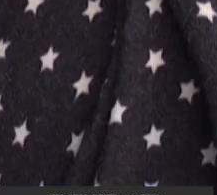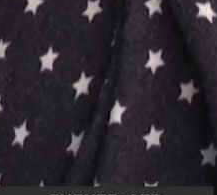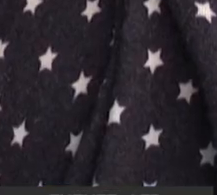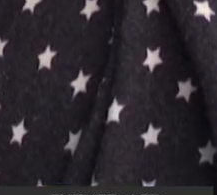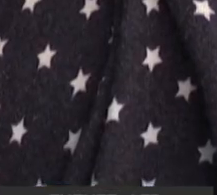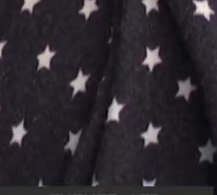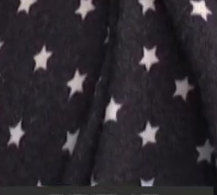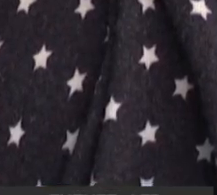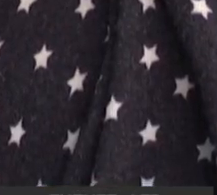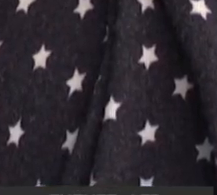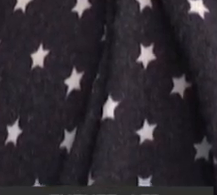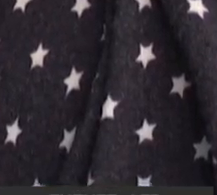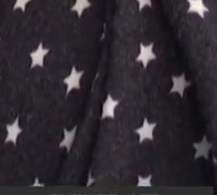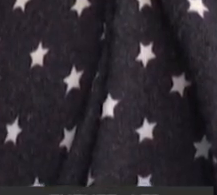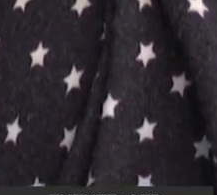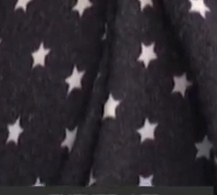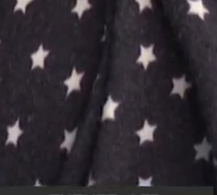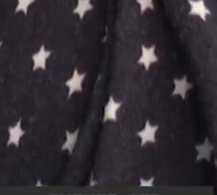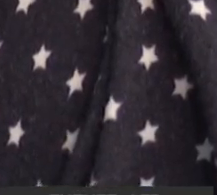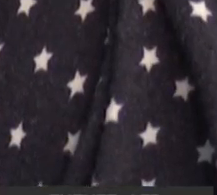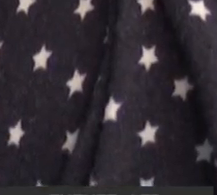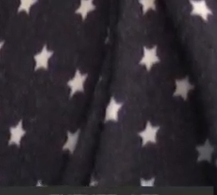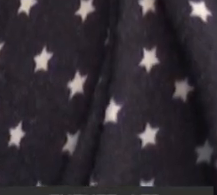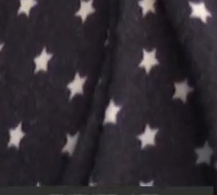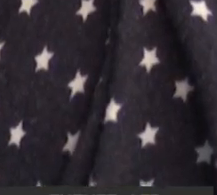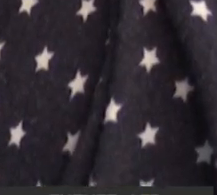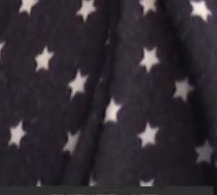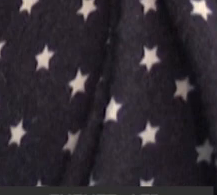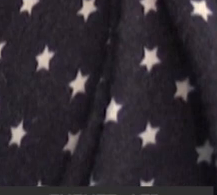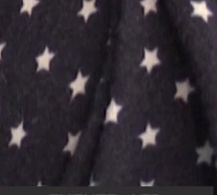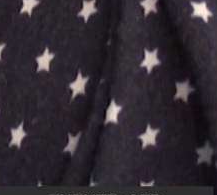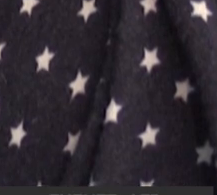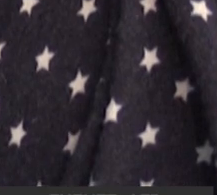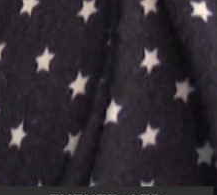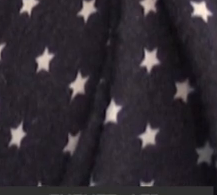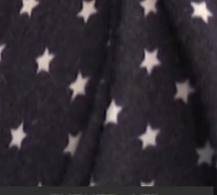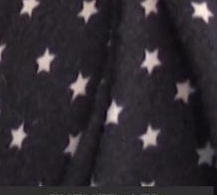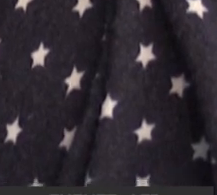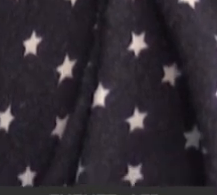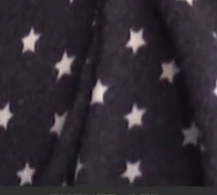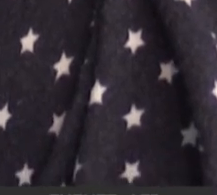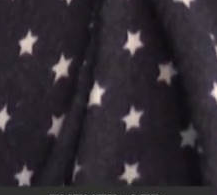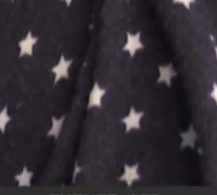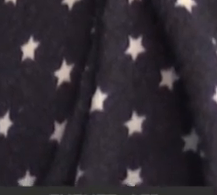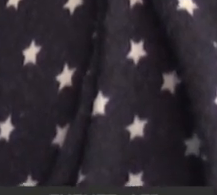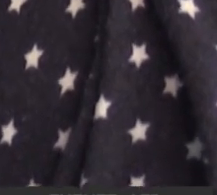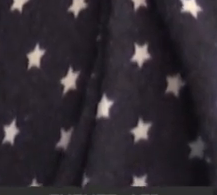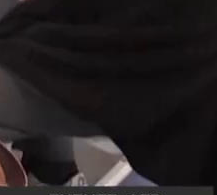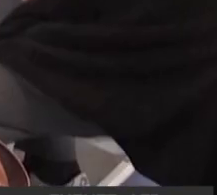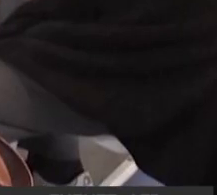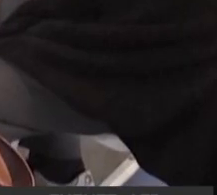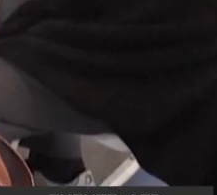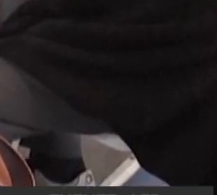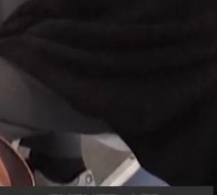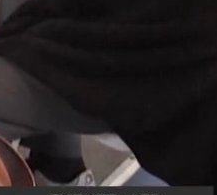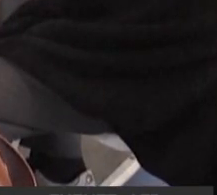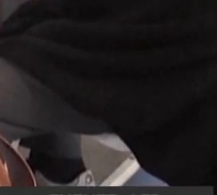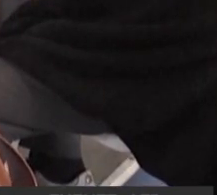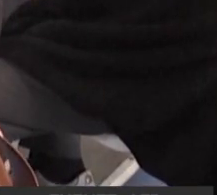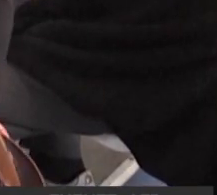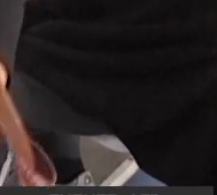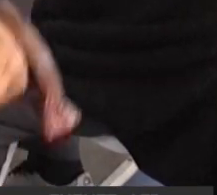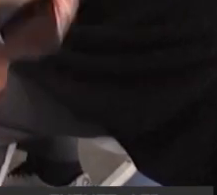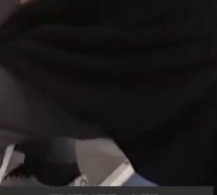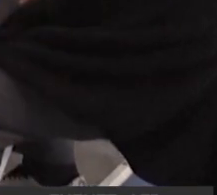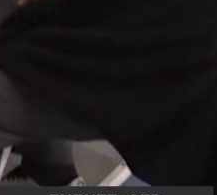de vacunación para intensificar la inmunización contra el COVID-19 y aseguró que las vacunas existentes son efectivas contra la variante